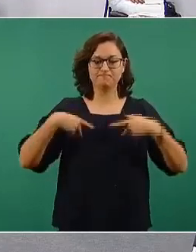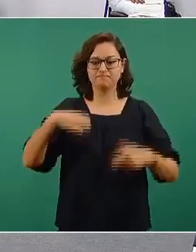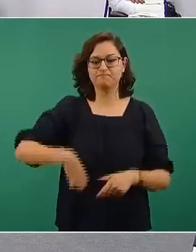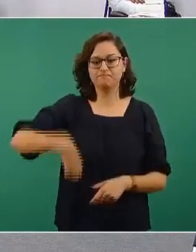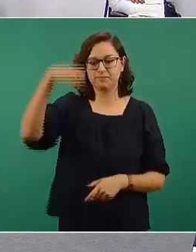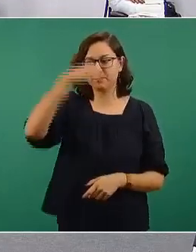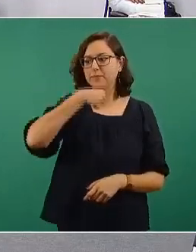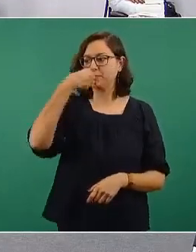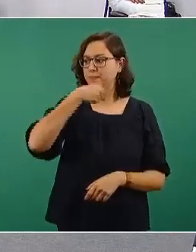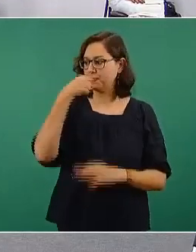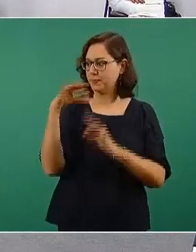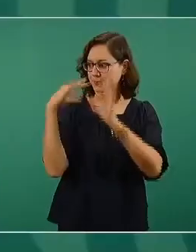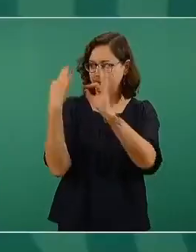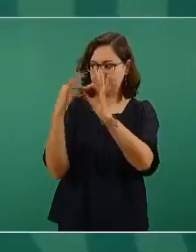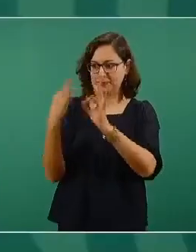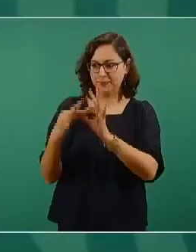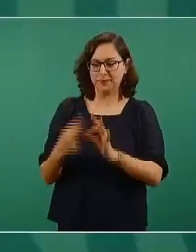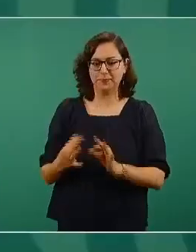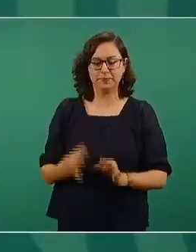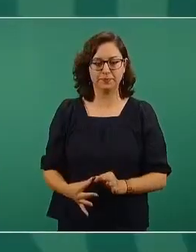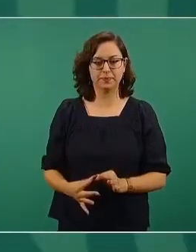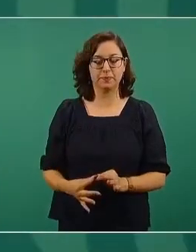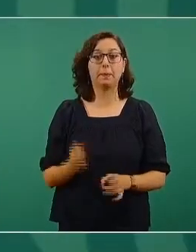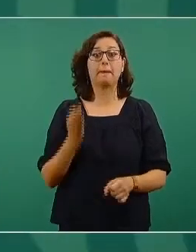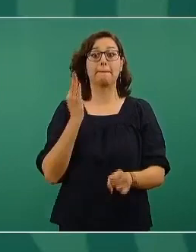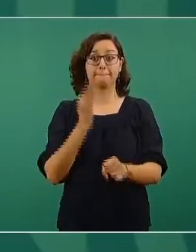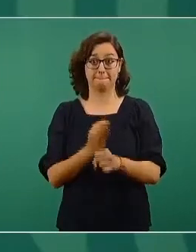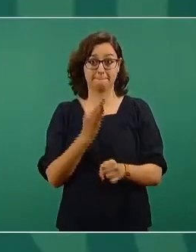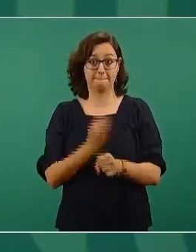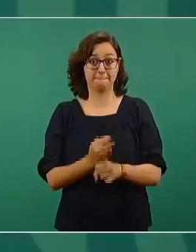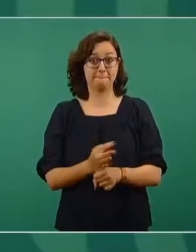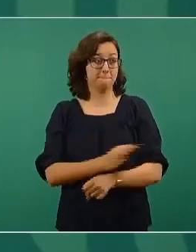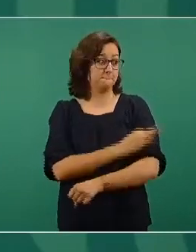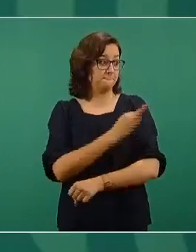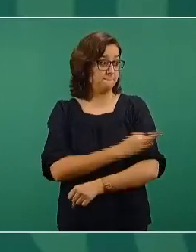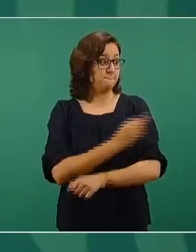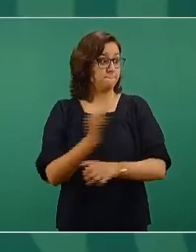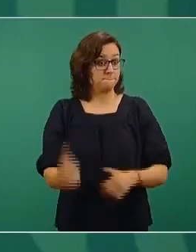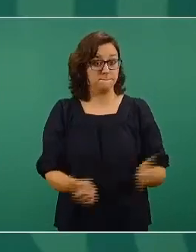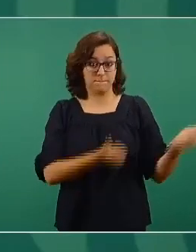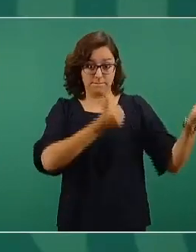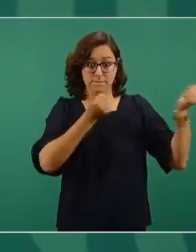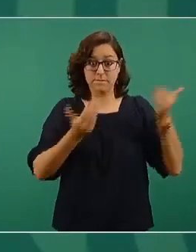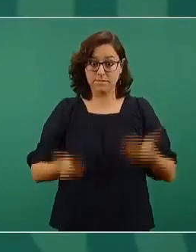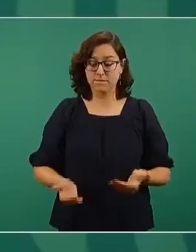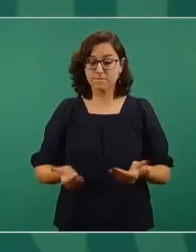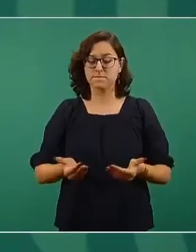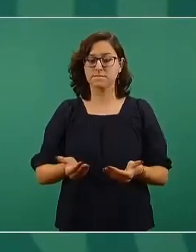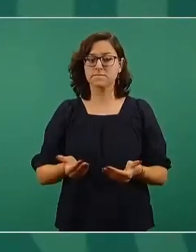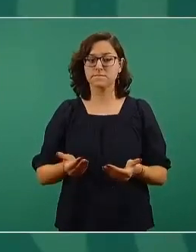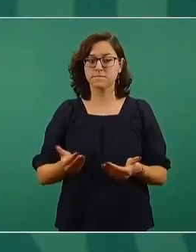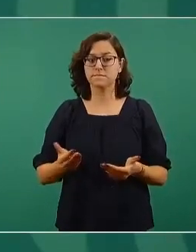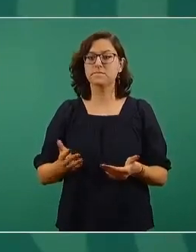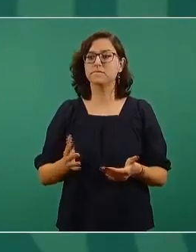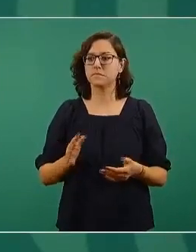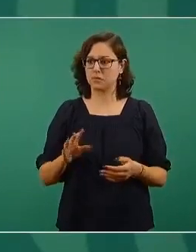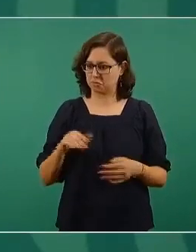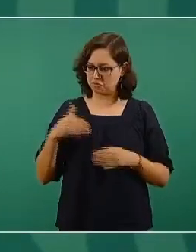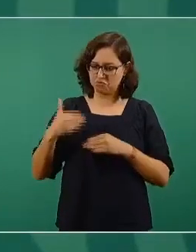ya nos permite asegurar que van a estar en tiempo segundas dosis,